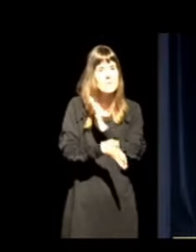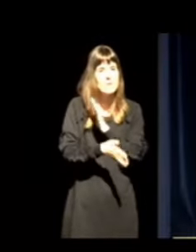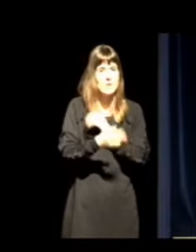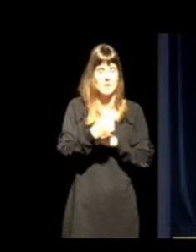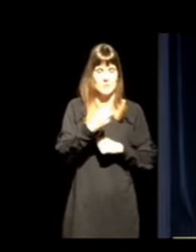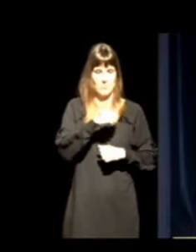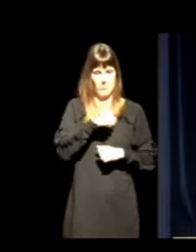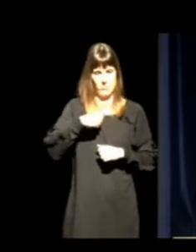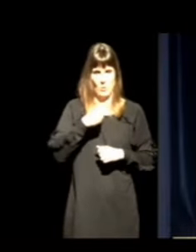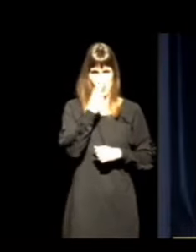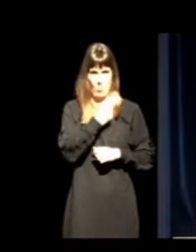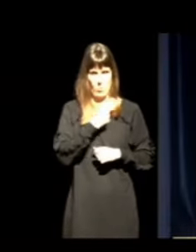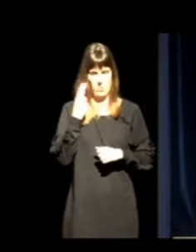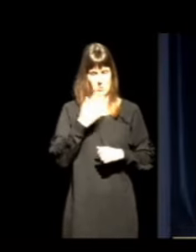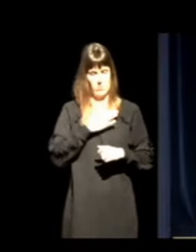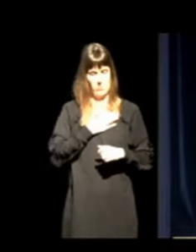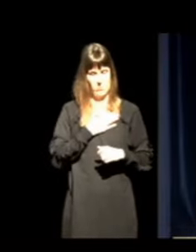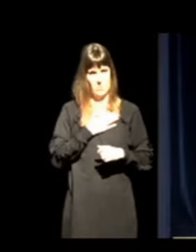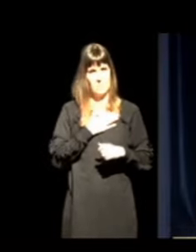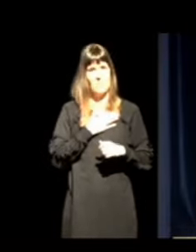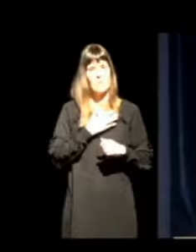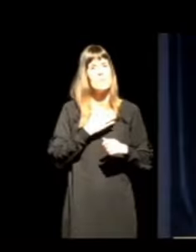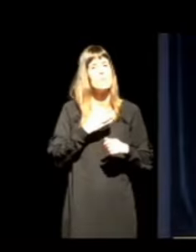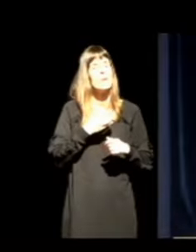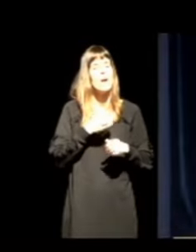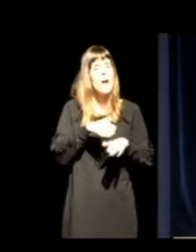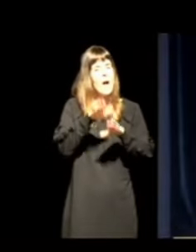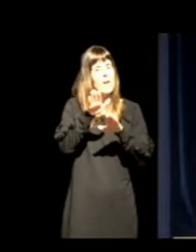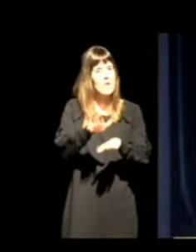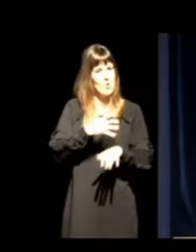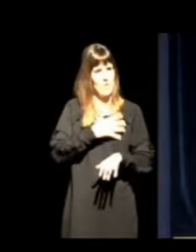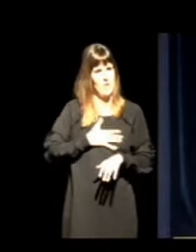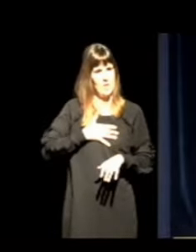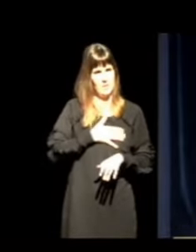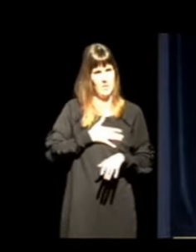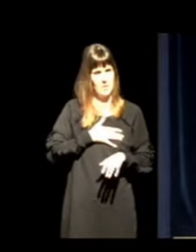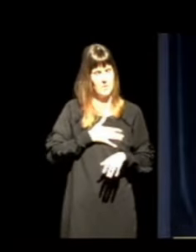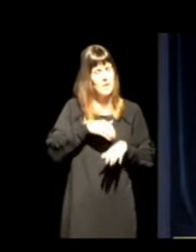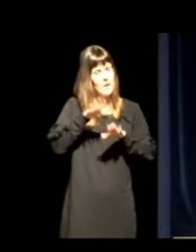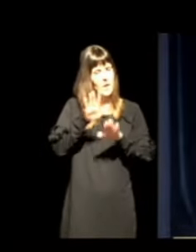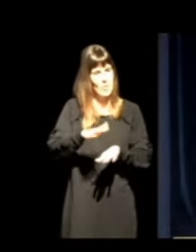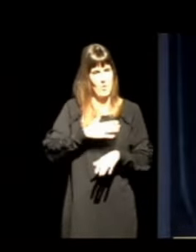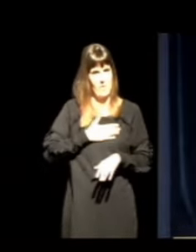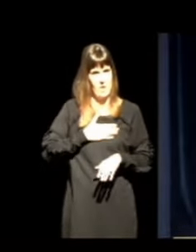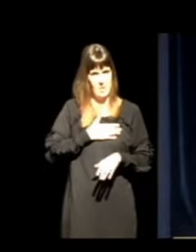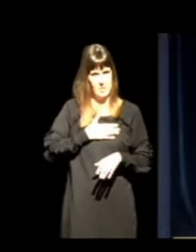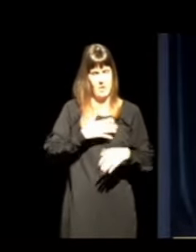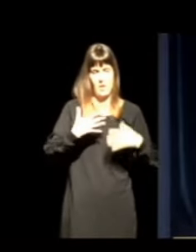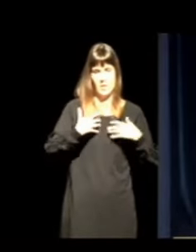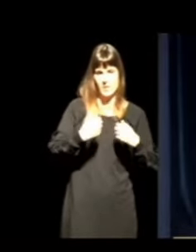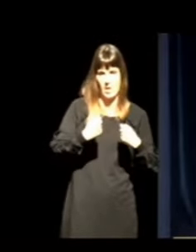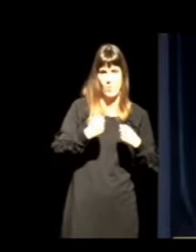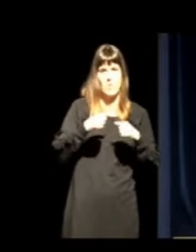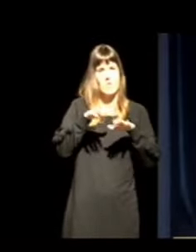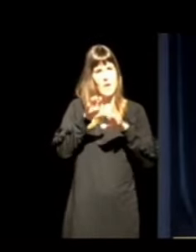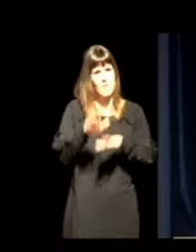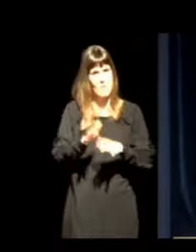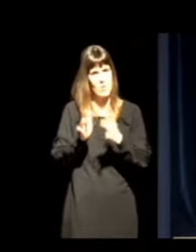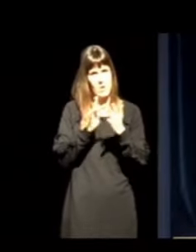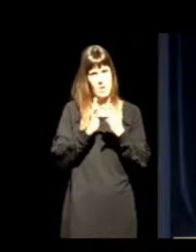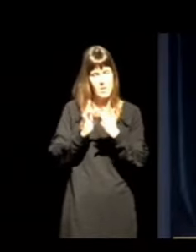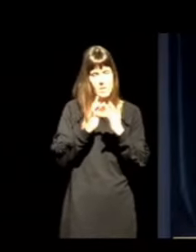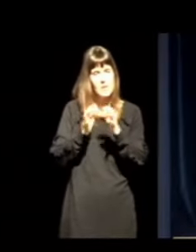personal que yo tengo con el bienestar, con aquello que siento que favorece el goce, la salud, la mejora de las